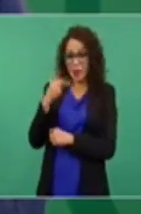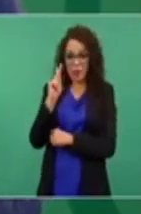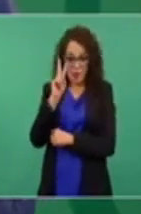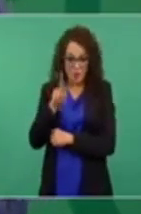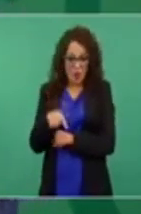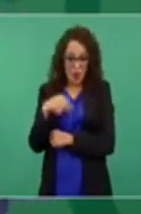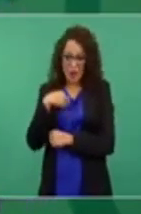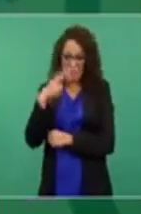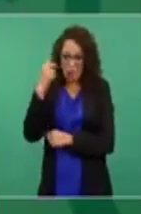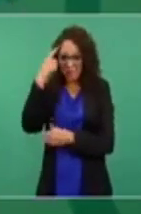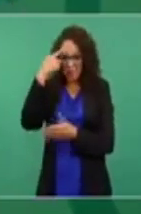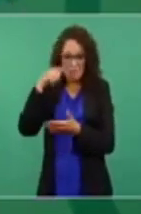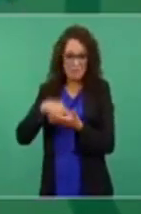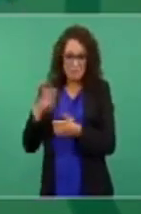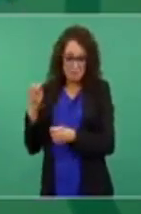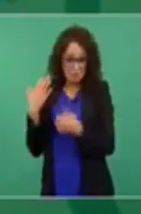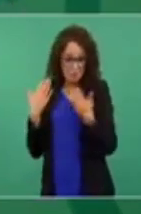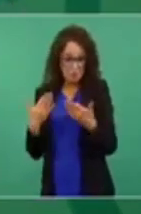causaron